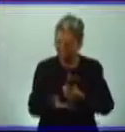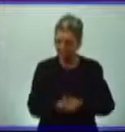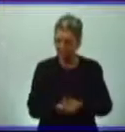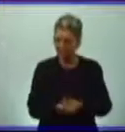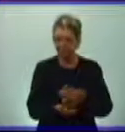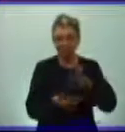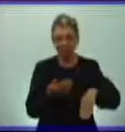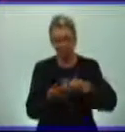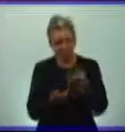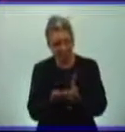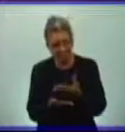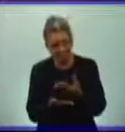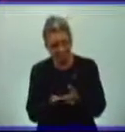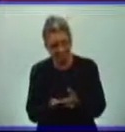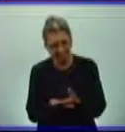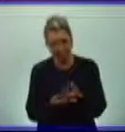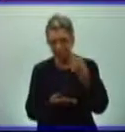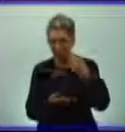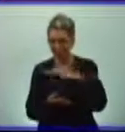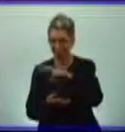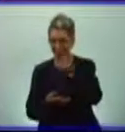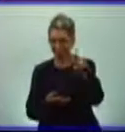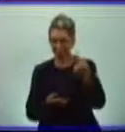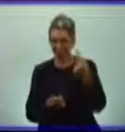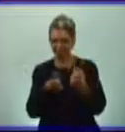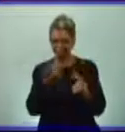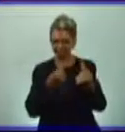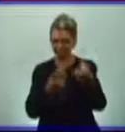Les propongo ahora ir observando algunos de